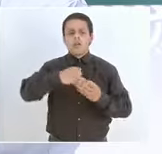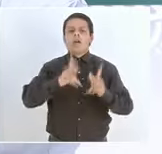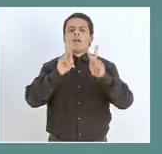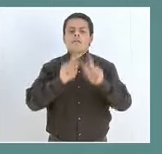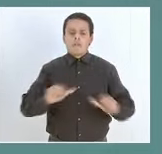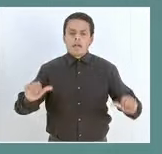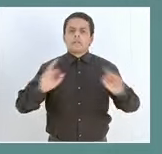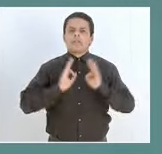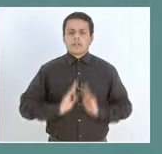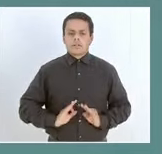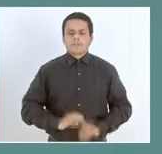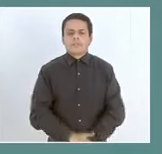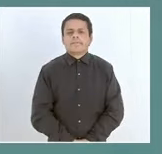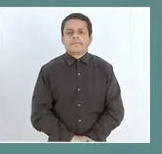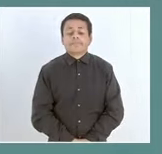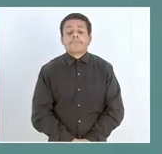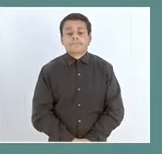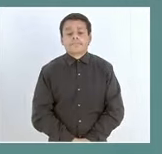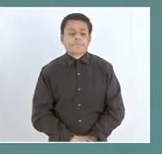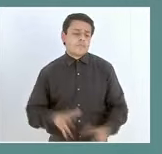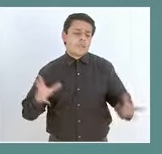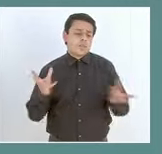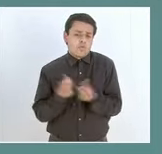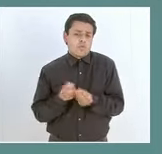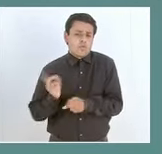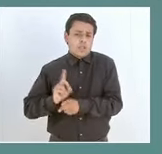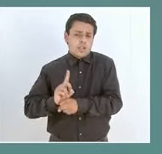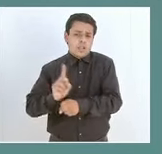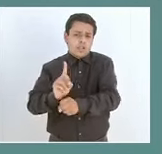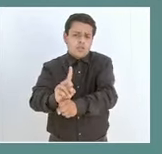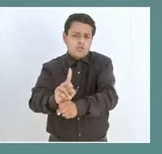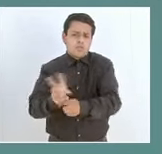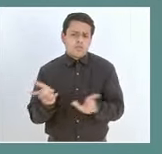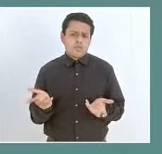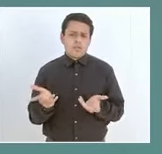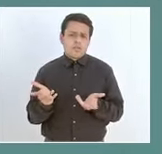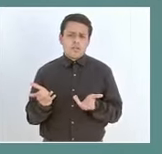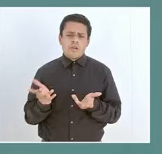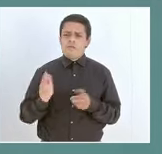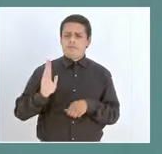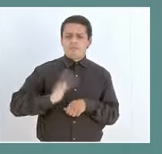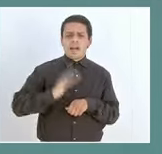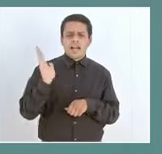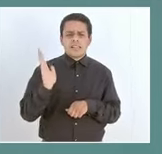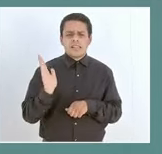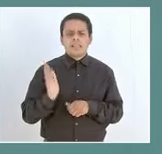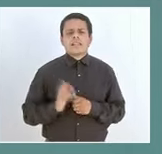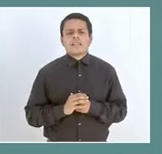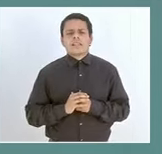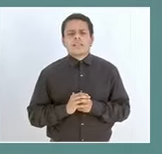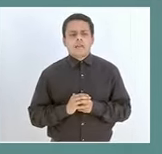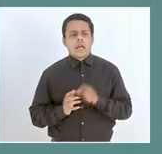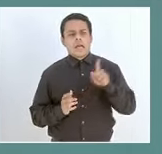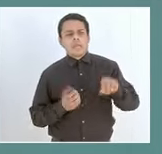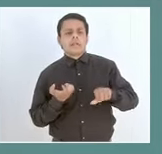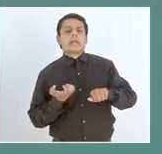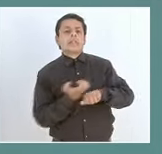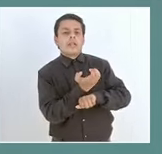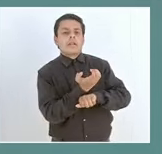país. Estas reuniones diarias se replican en los